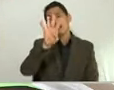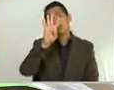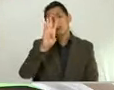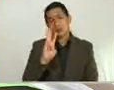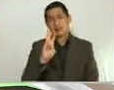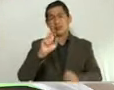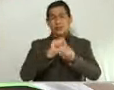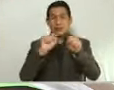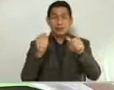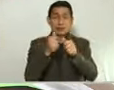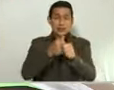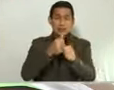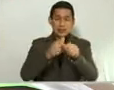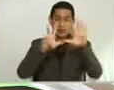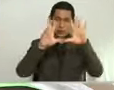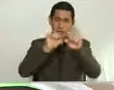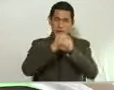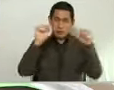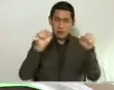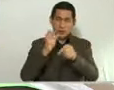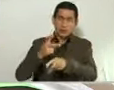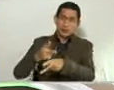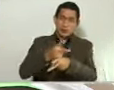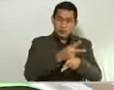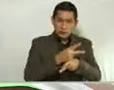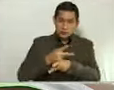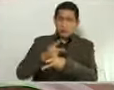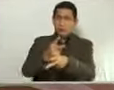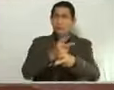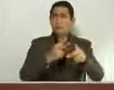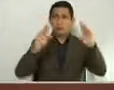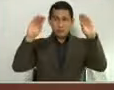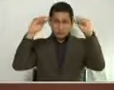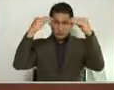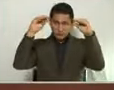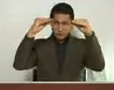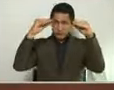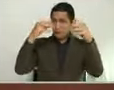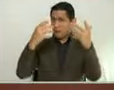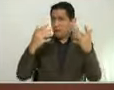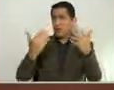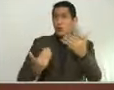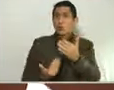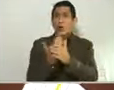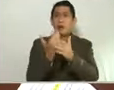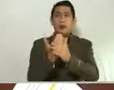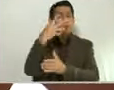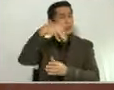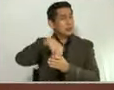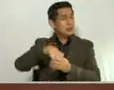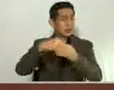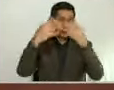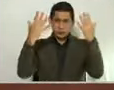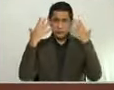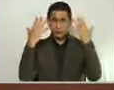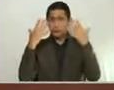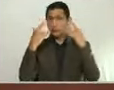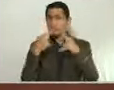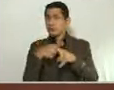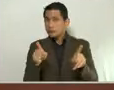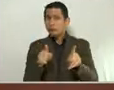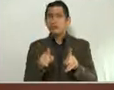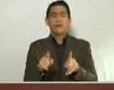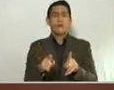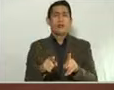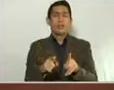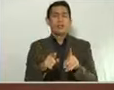para las 8. Volviendo al tema seguridad, hay muchas cámaras, se están implementando nuevas en Guayaquil y sirven solo para